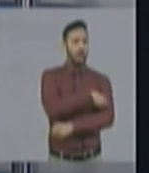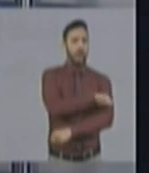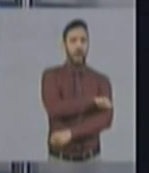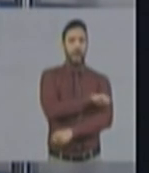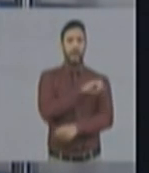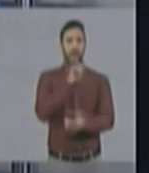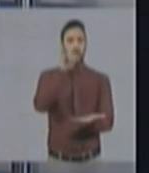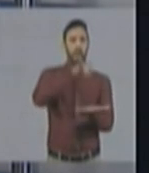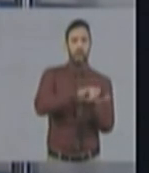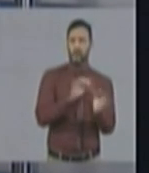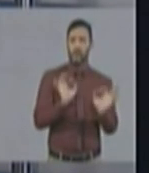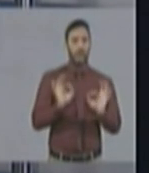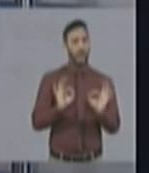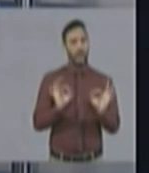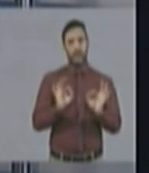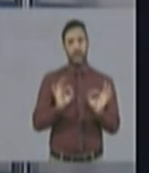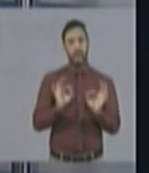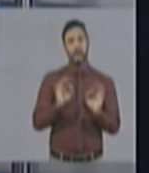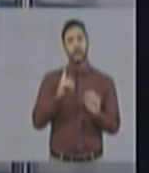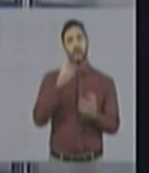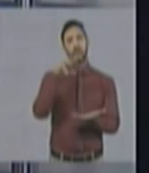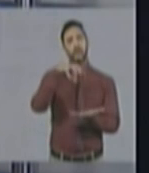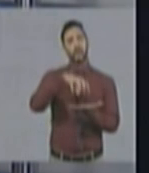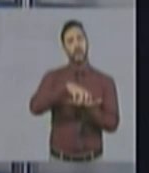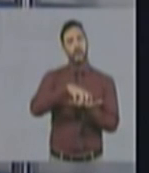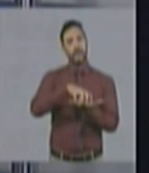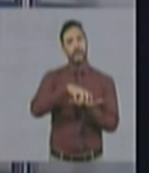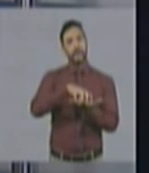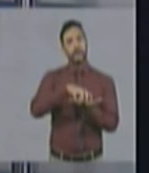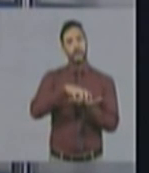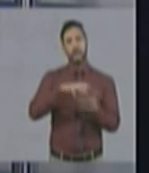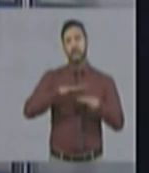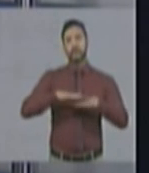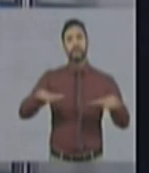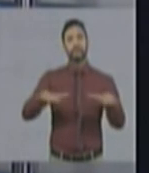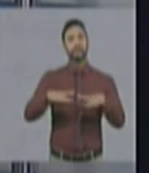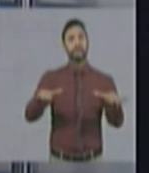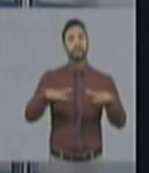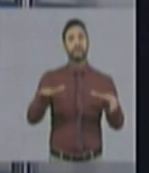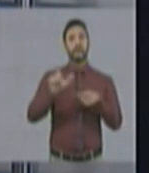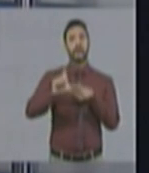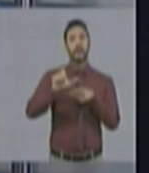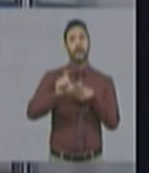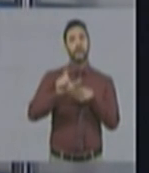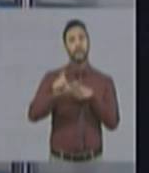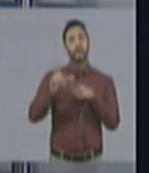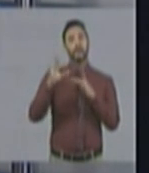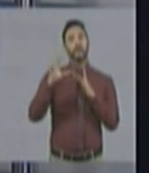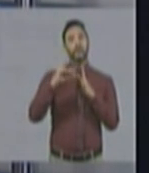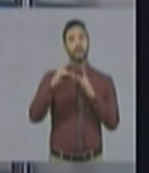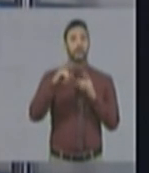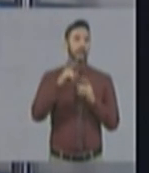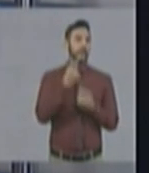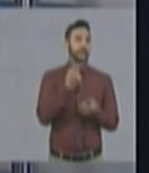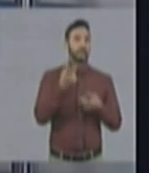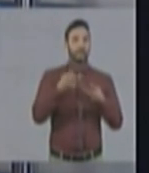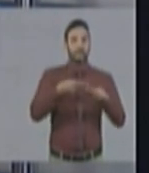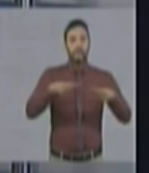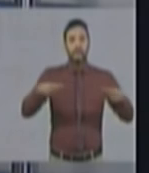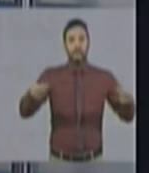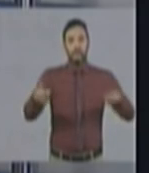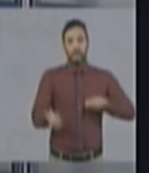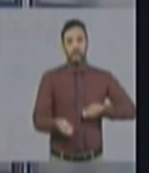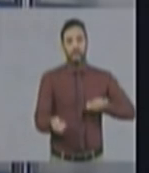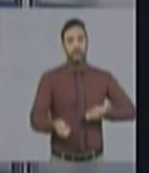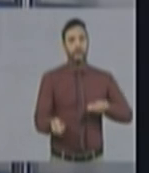habitado. No fue en el lugar, fue un lugar que está completamente deshabitado, que lo que reiteramos ahí en el lugar es un terreno